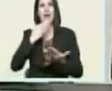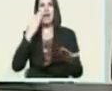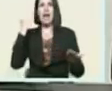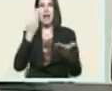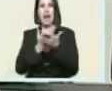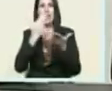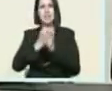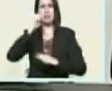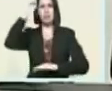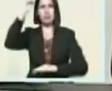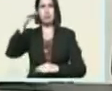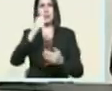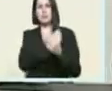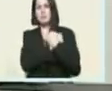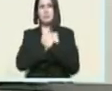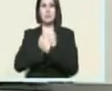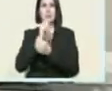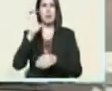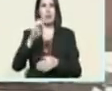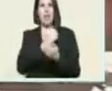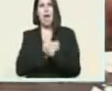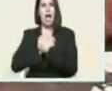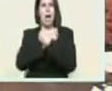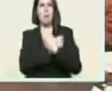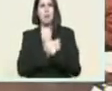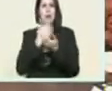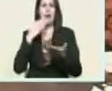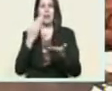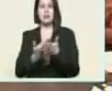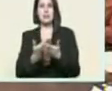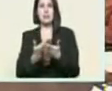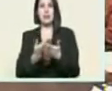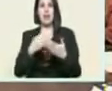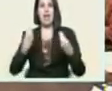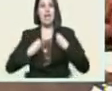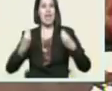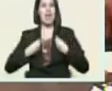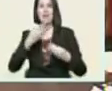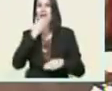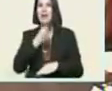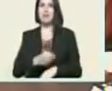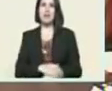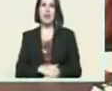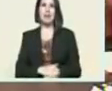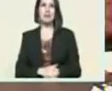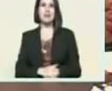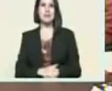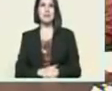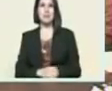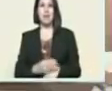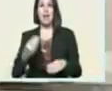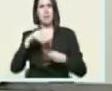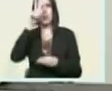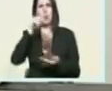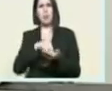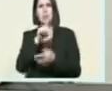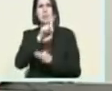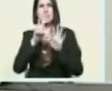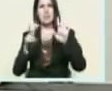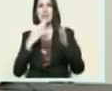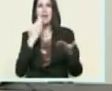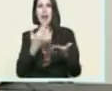Gracias, patria amada. Venceremos. Gracias, patria amada. ¡Que viva la Navidad! ¡Viva! ¡Que viva el 2000!